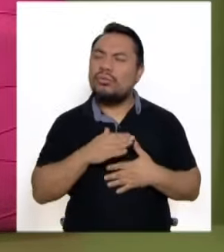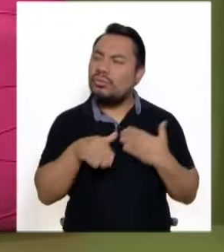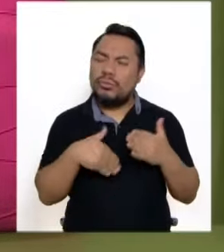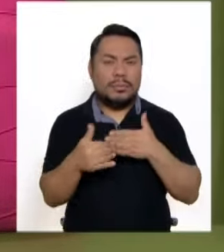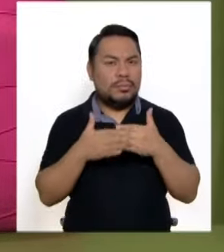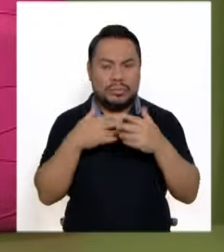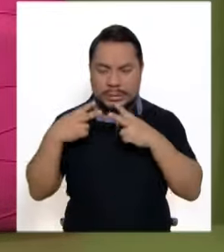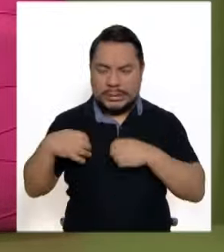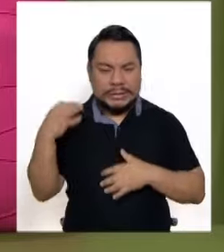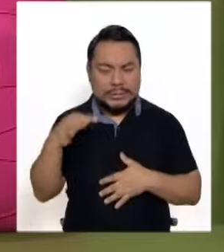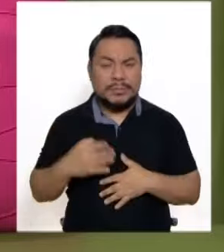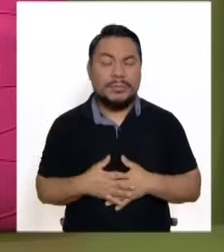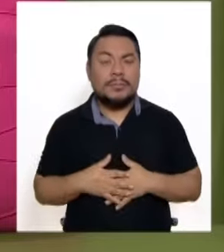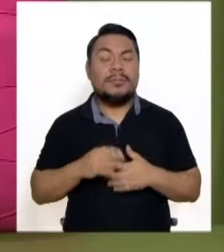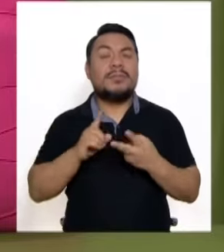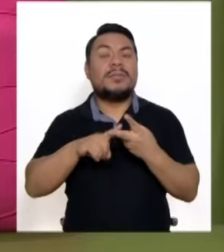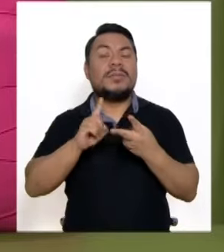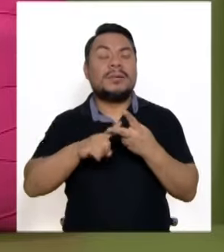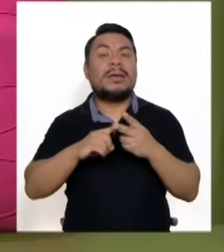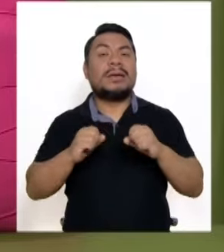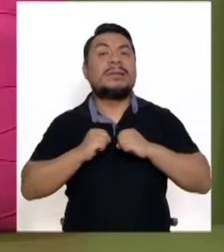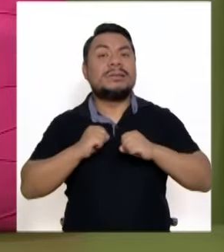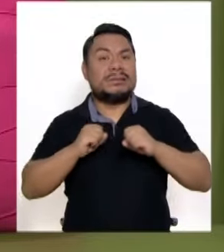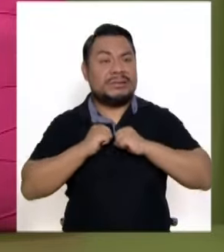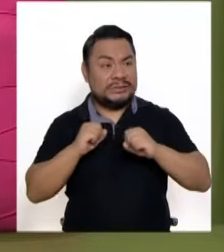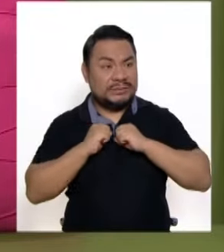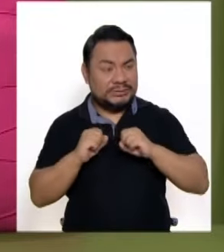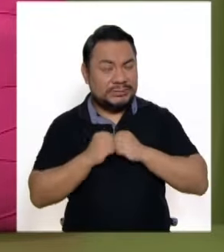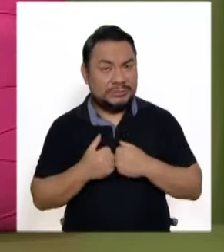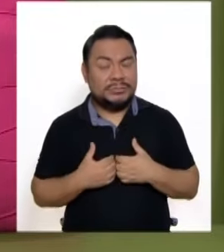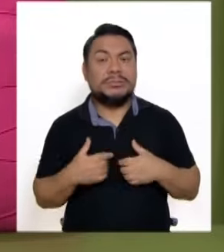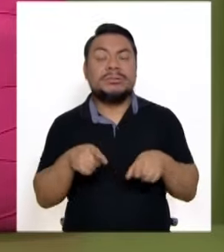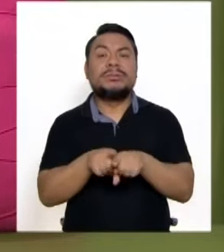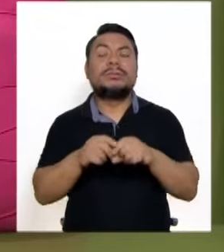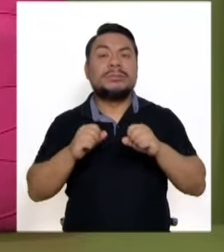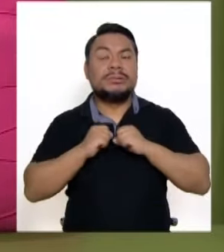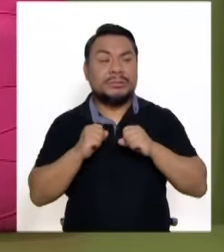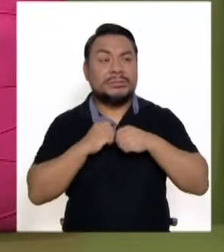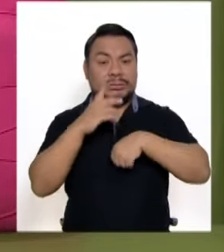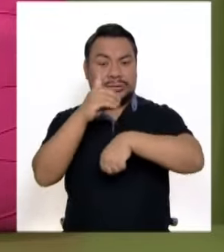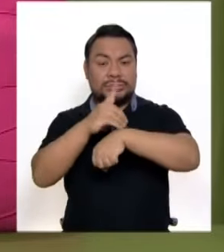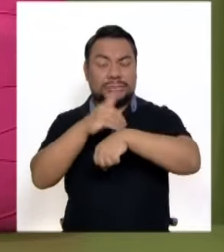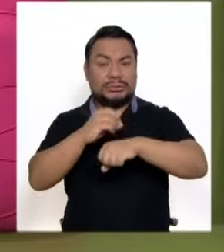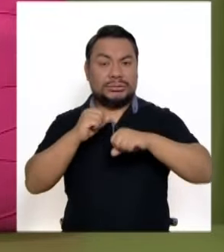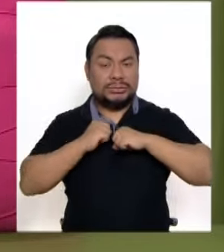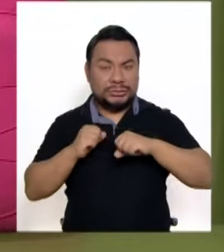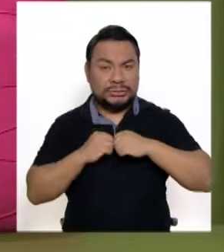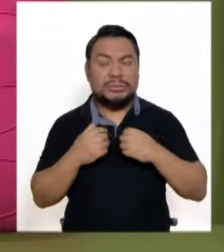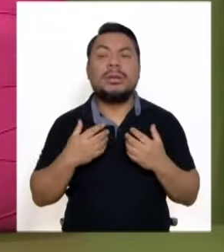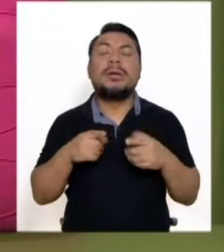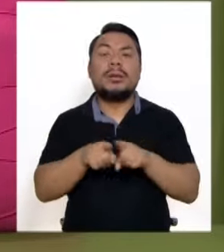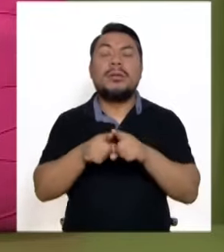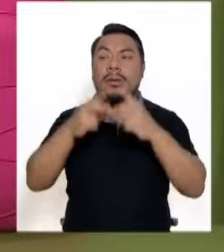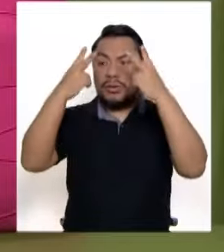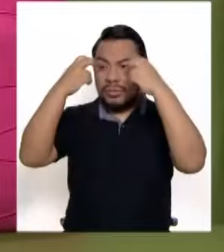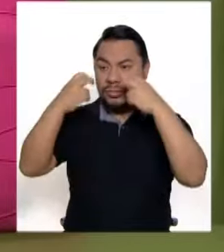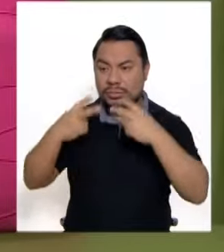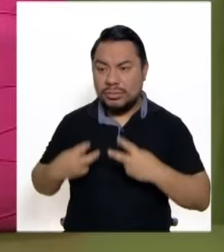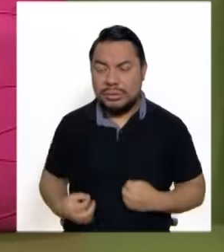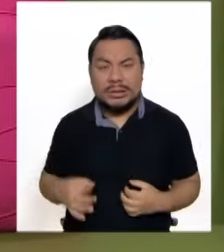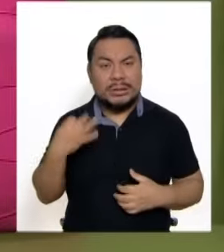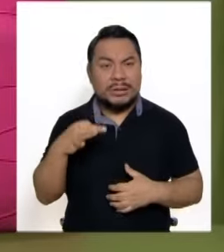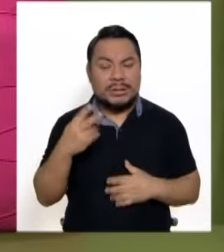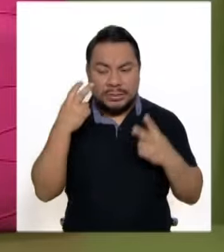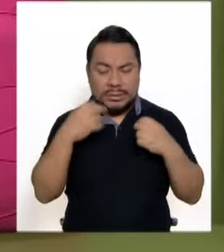Lo segundo es que tiene que hacer ejercicio físico. El chequeo médico que indique que ella, si necesita una sustitución hormonal o necesita